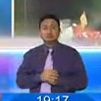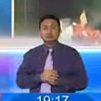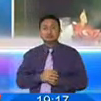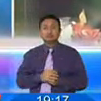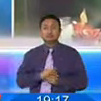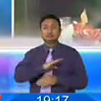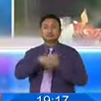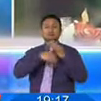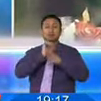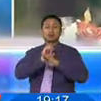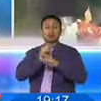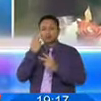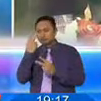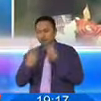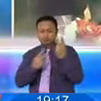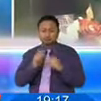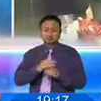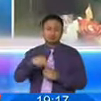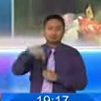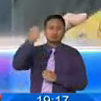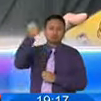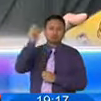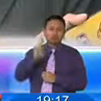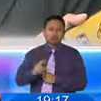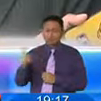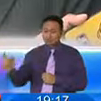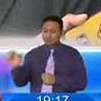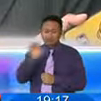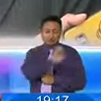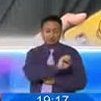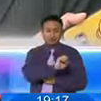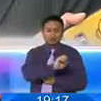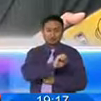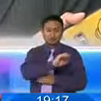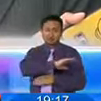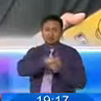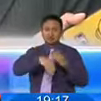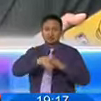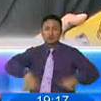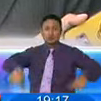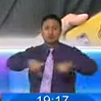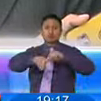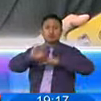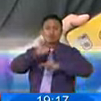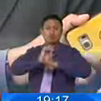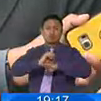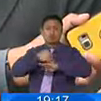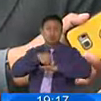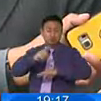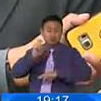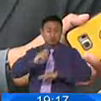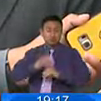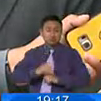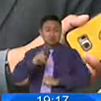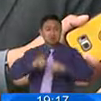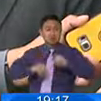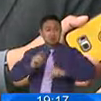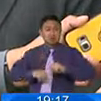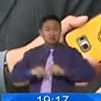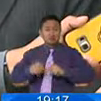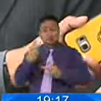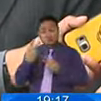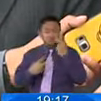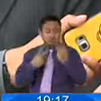del país, de norte a sur, de este a oeste, en todos los rincones de la patria, en donde tengo también grandes amigos y